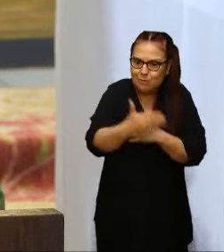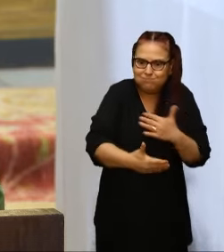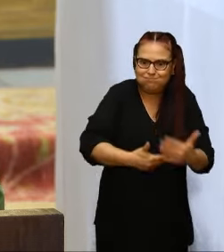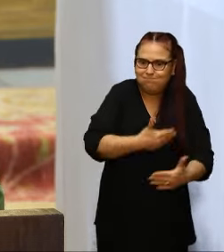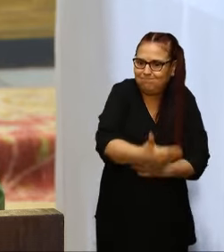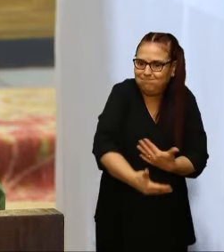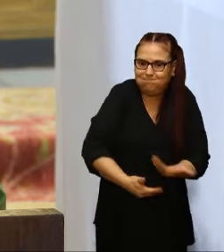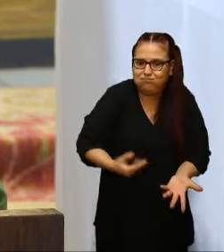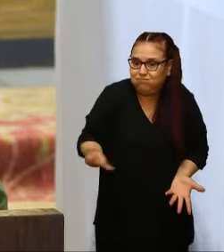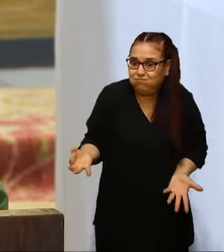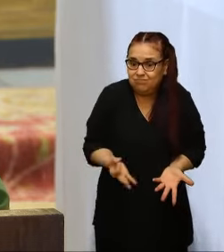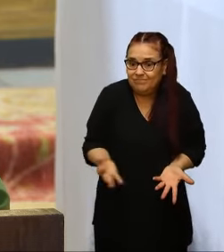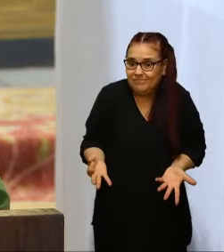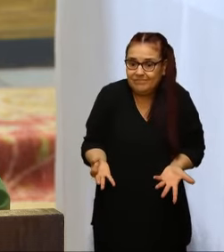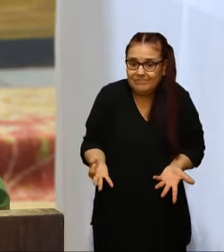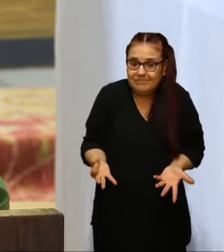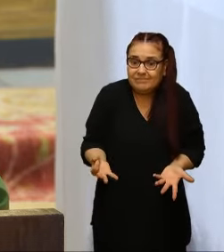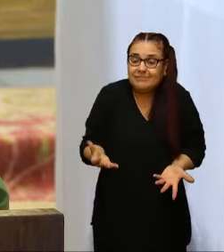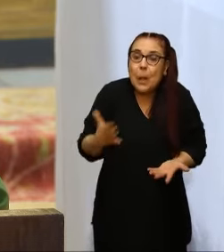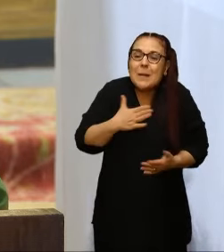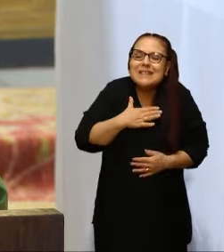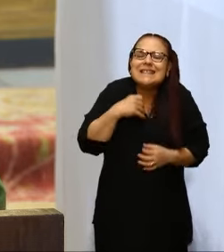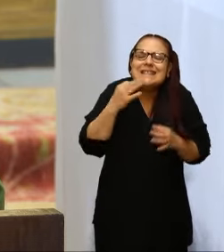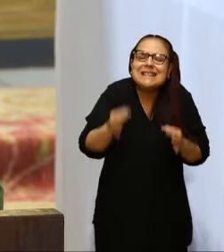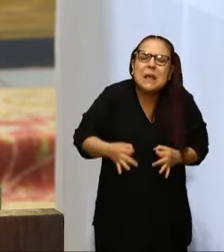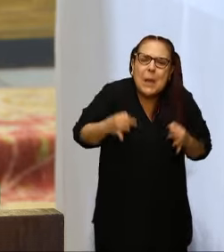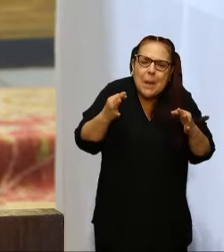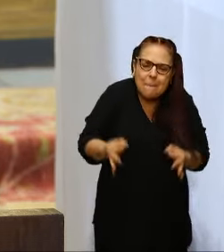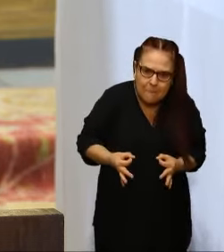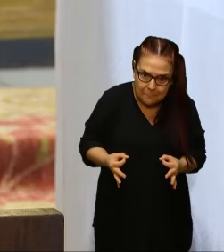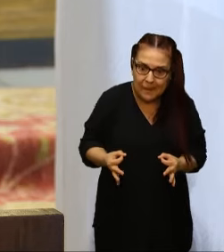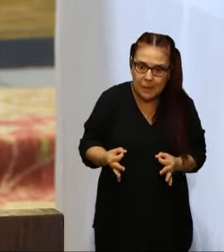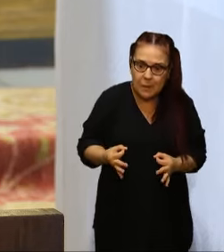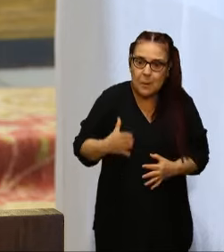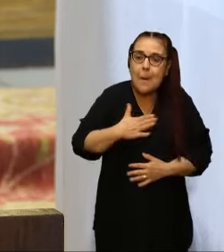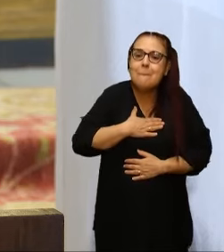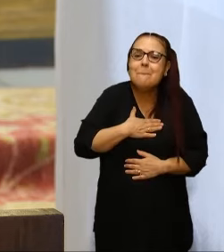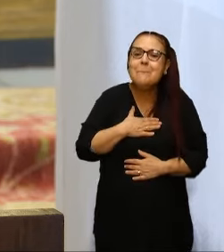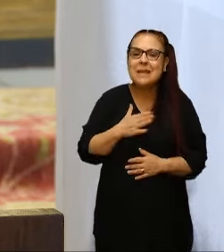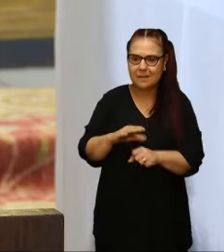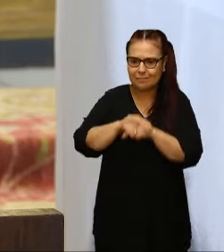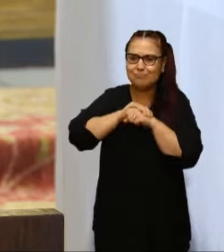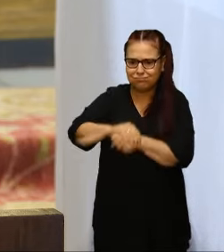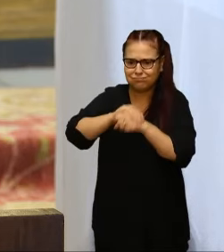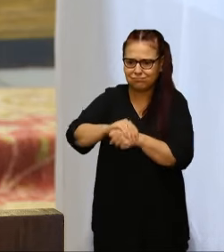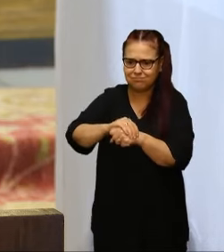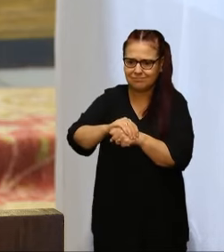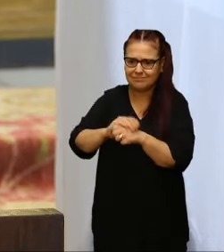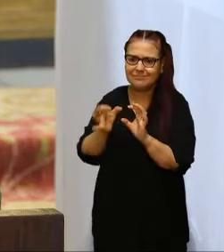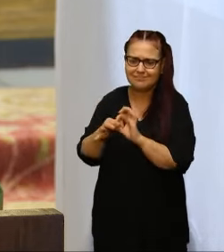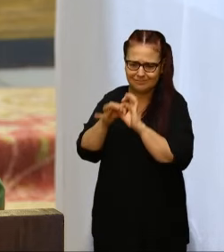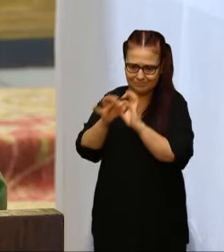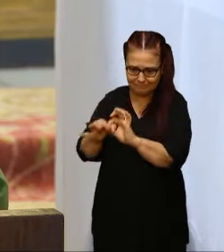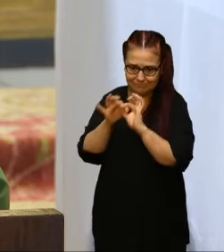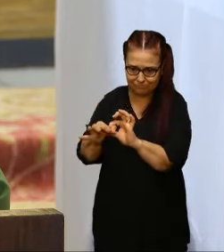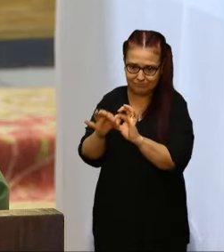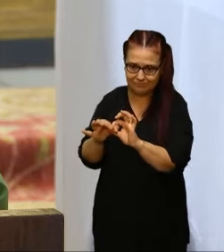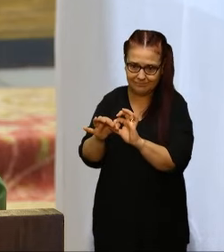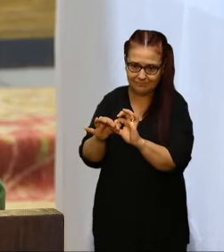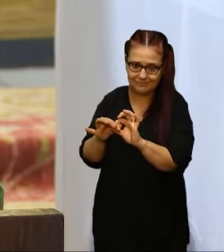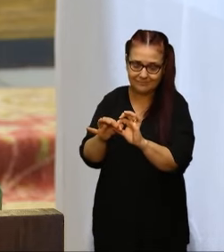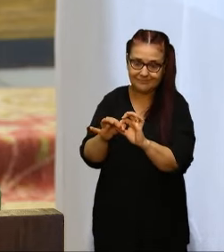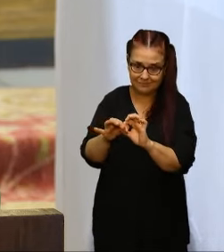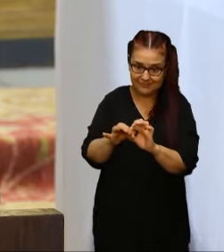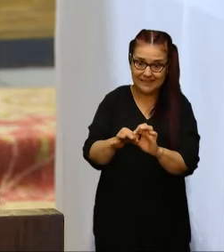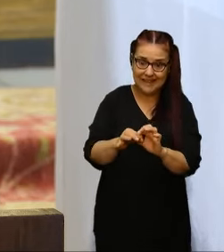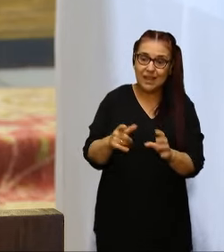lo que sucediere, está siempre a mi lado, siempre. Y que todo cristiano, segunda parte, tiene como